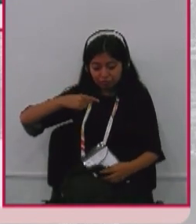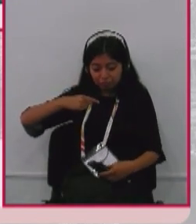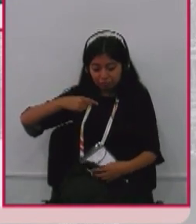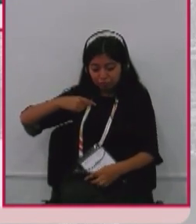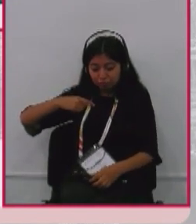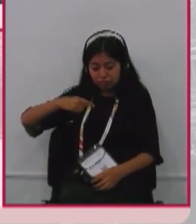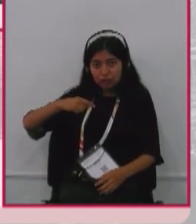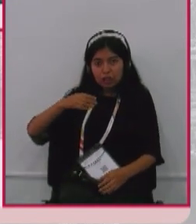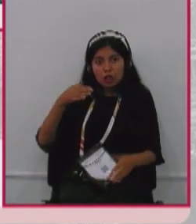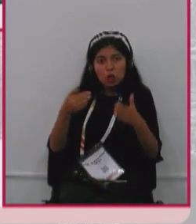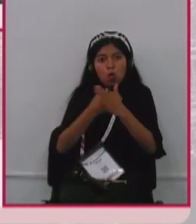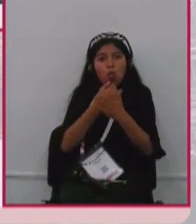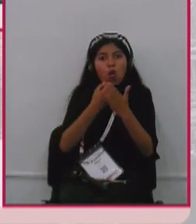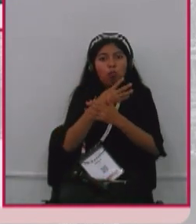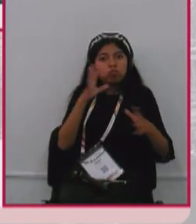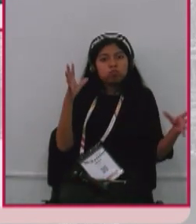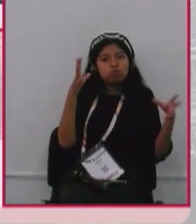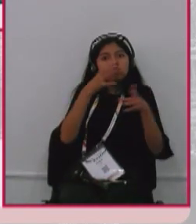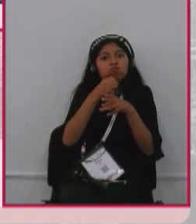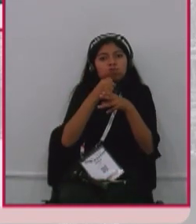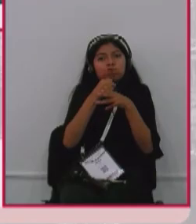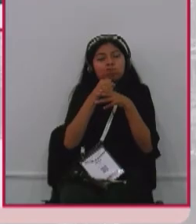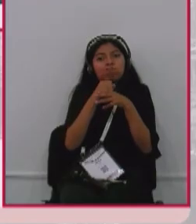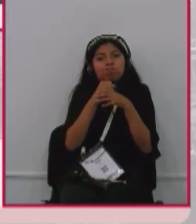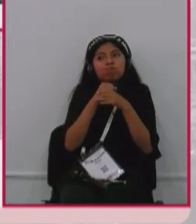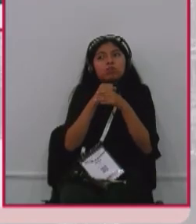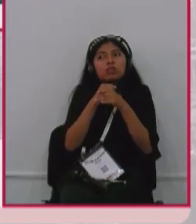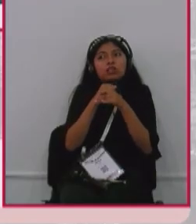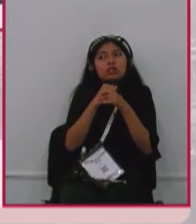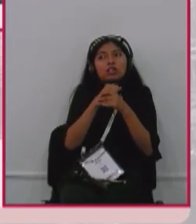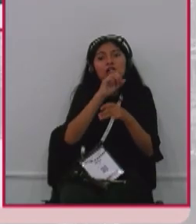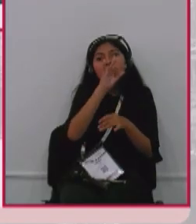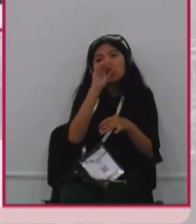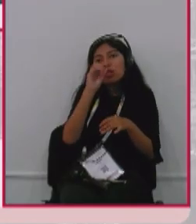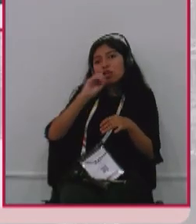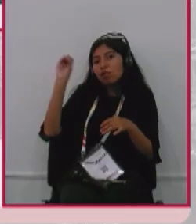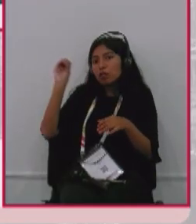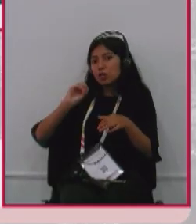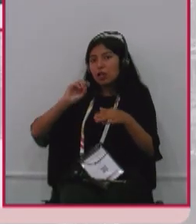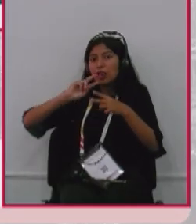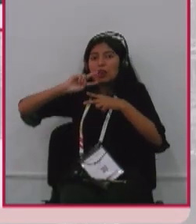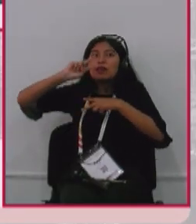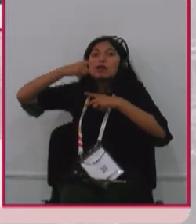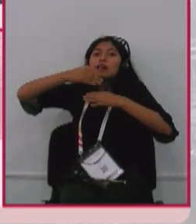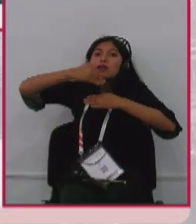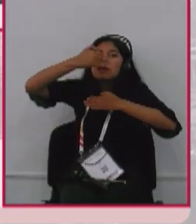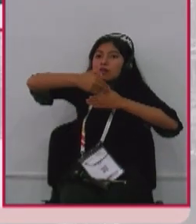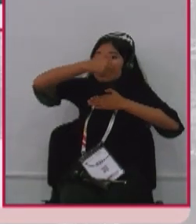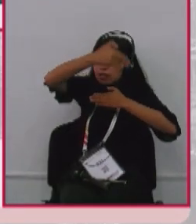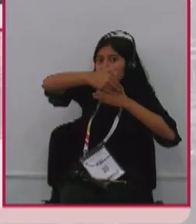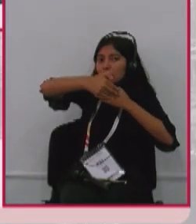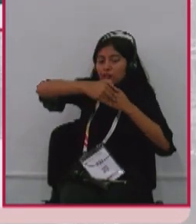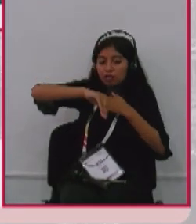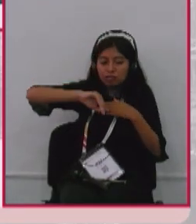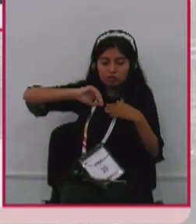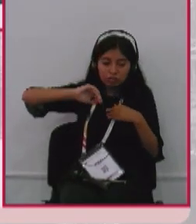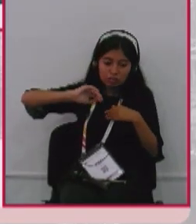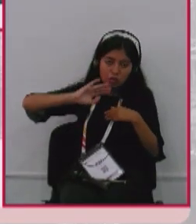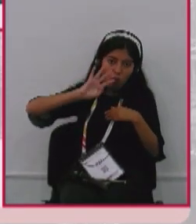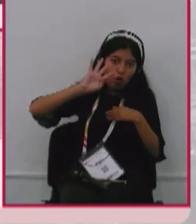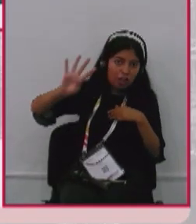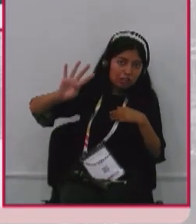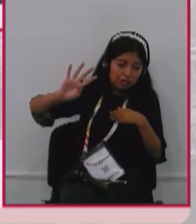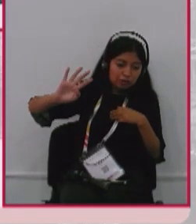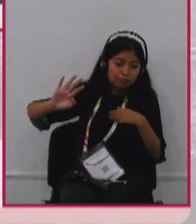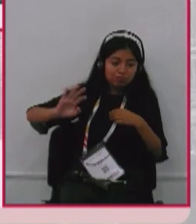genera un nuevo concentrado, y ese concentrado se flota al 80% de la segunda etapa, generando entonces 4 concentrados para poder fabricar